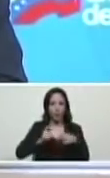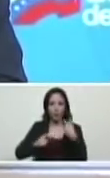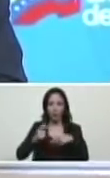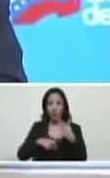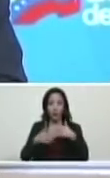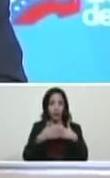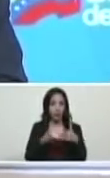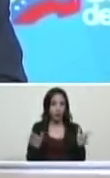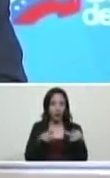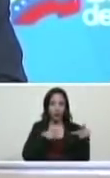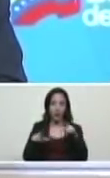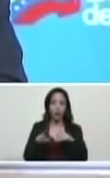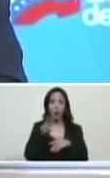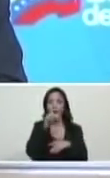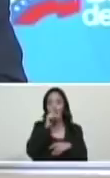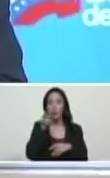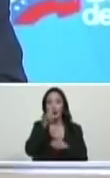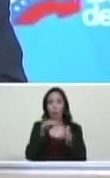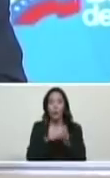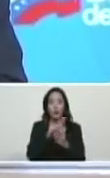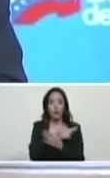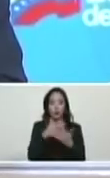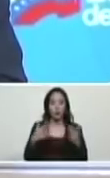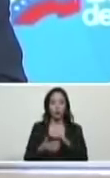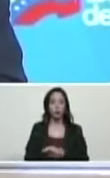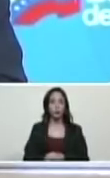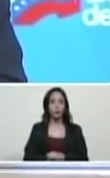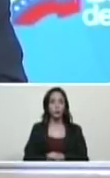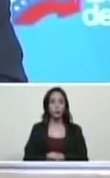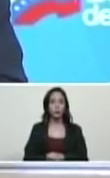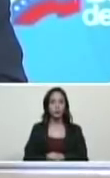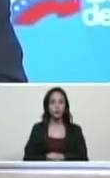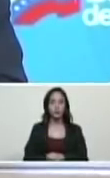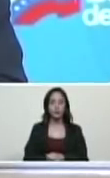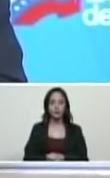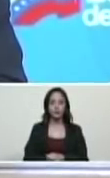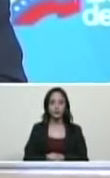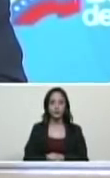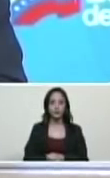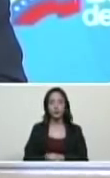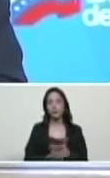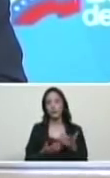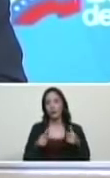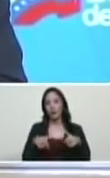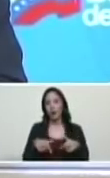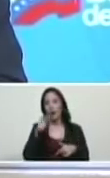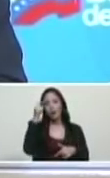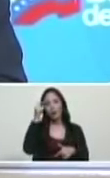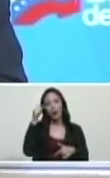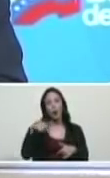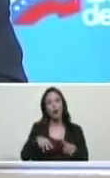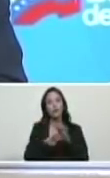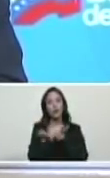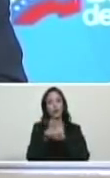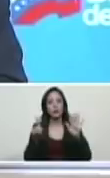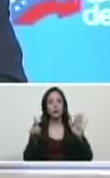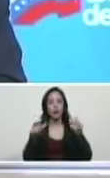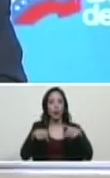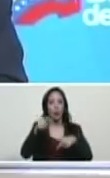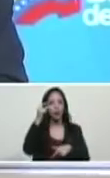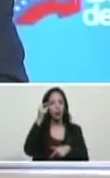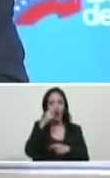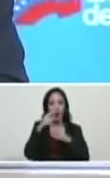año 2018 le restan, estamos en día 26, al